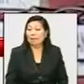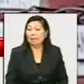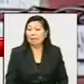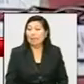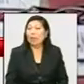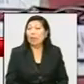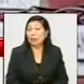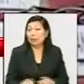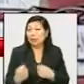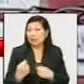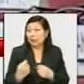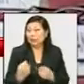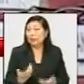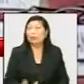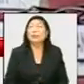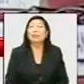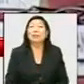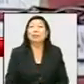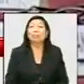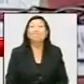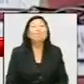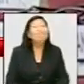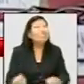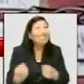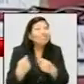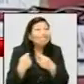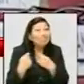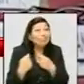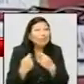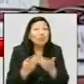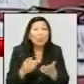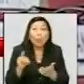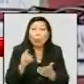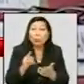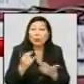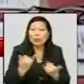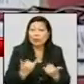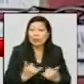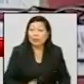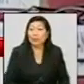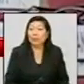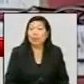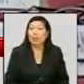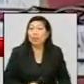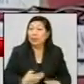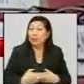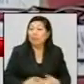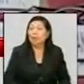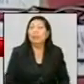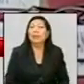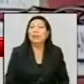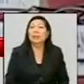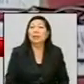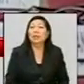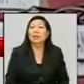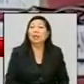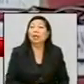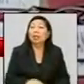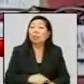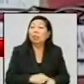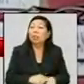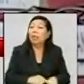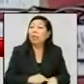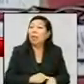la exigencia de que nos obligan a usar este producto, han